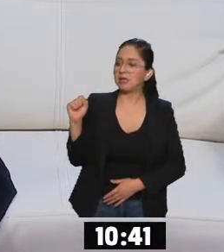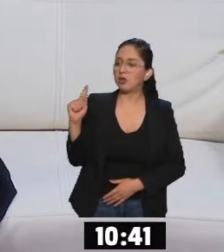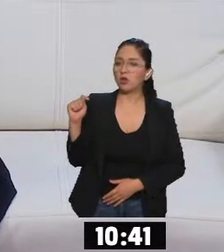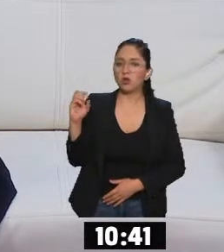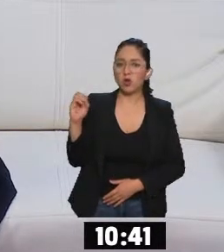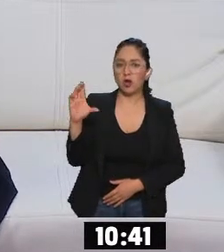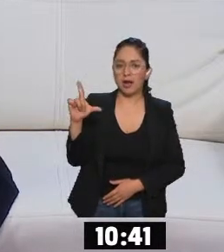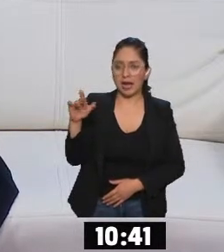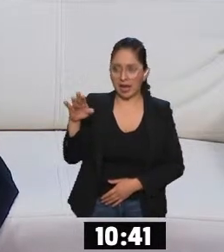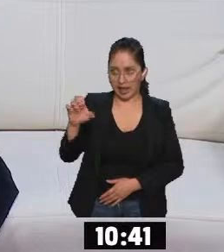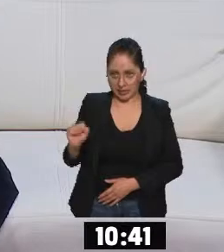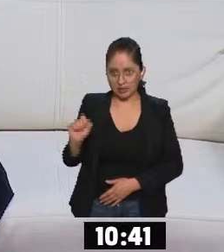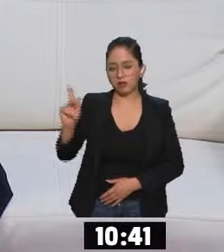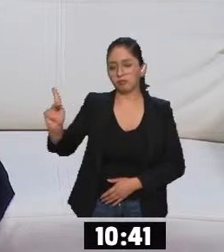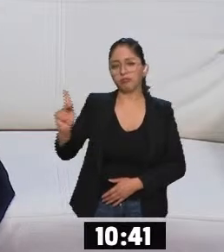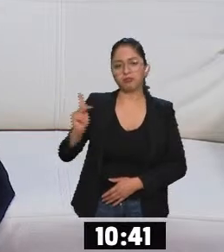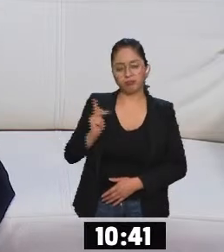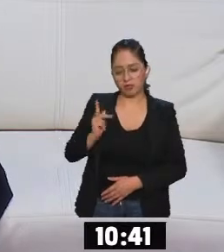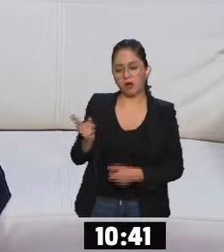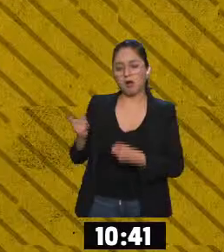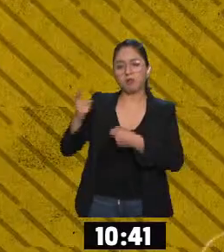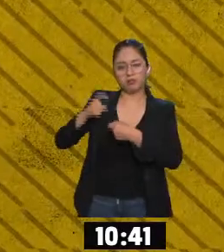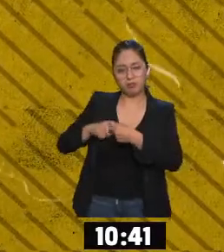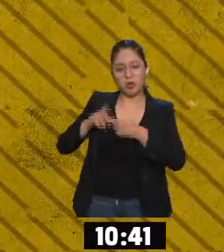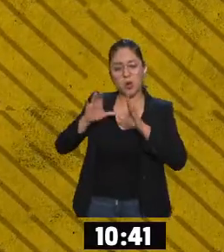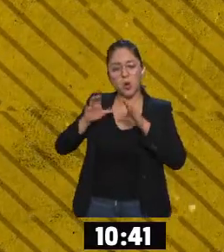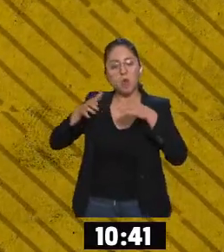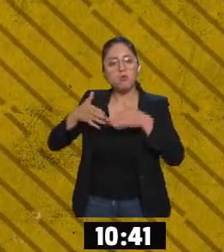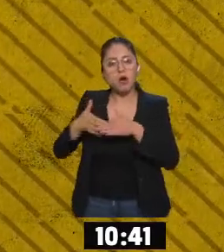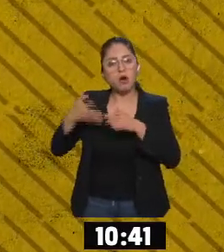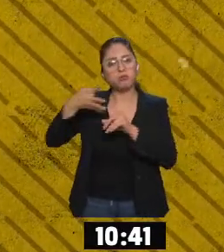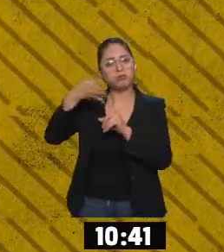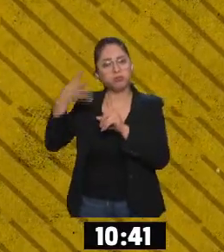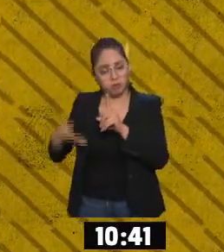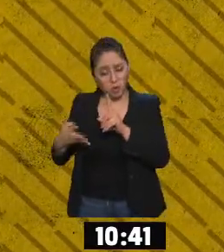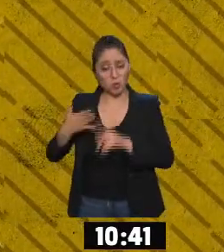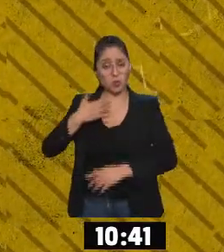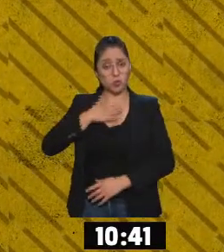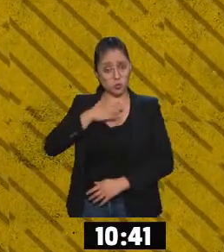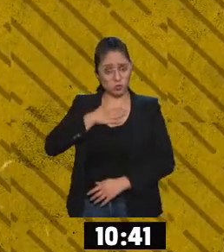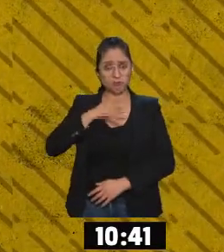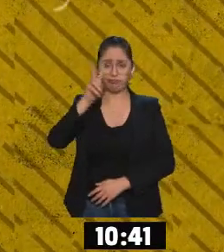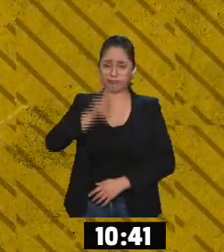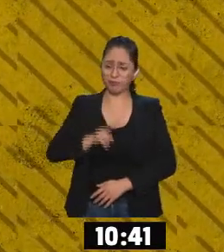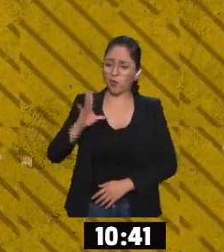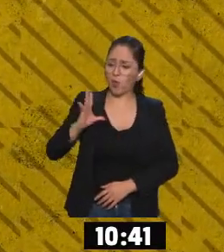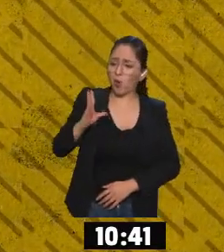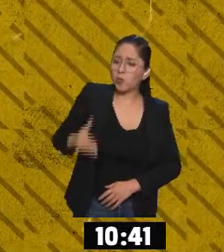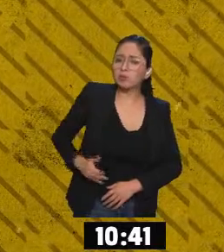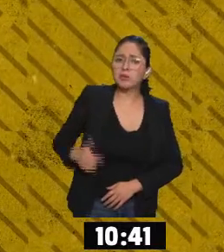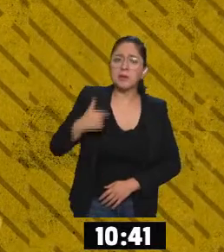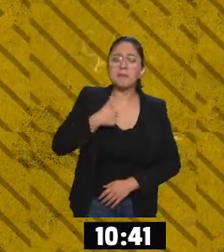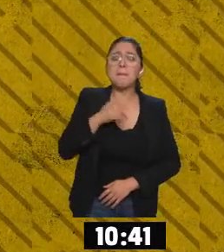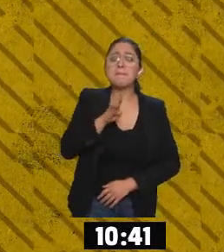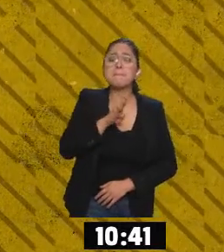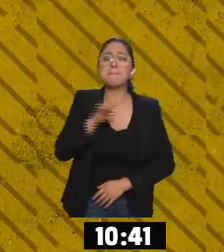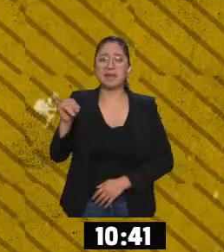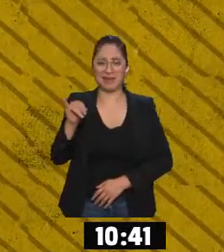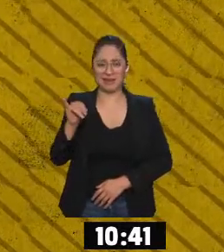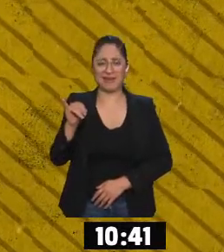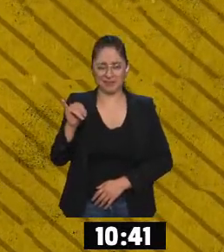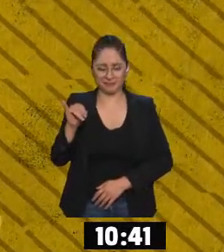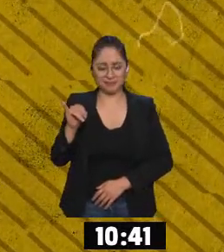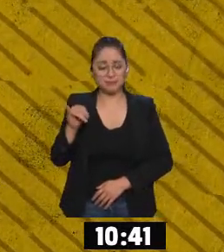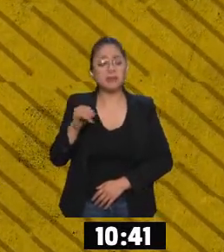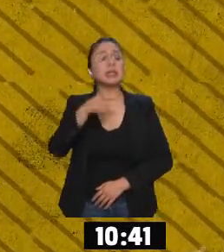que yo orgullosamente bisexual. Y esta ley es de avanzada, es histórica,